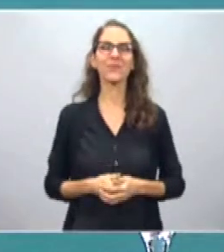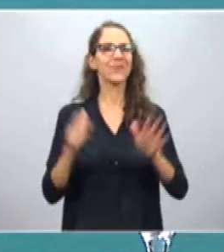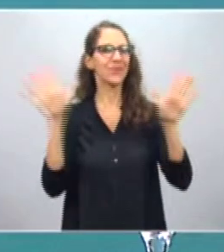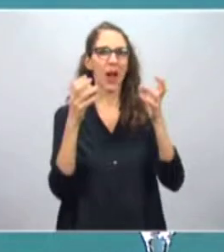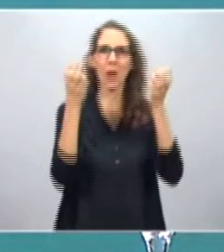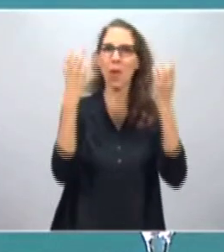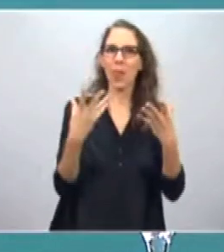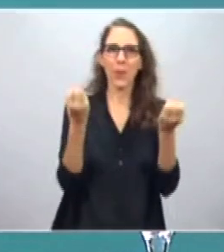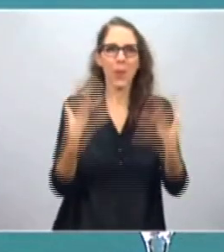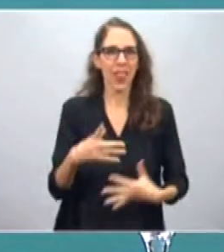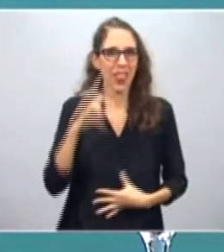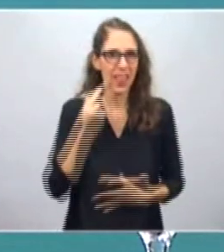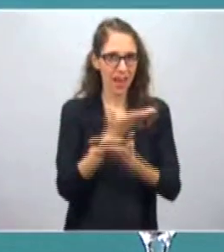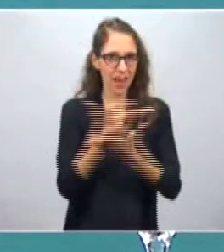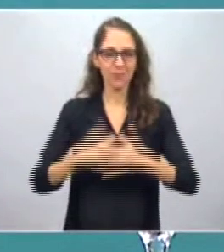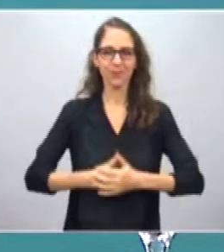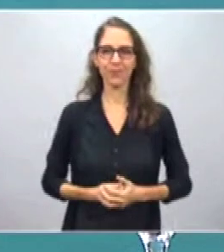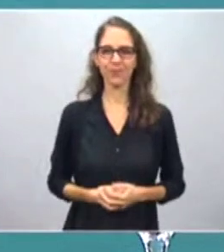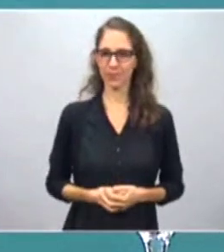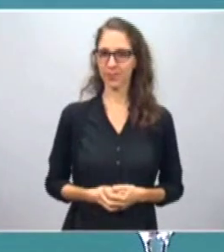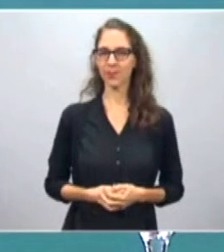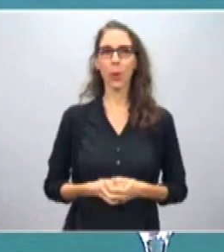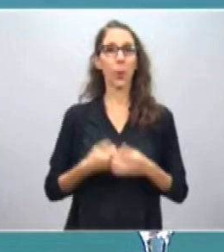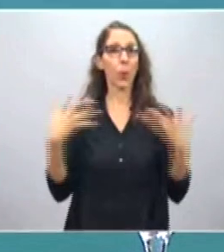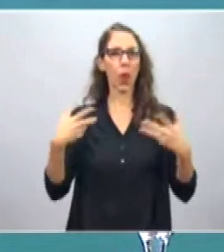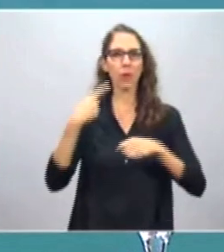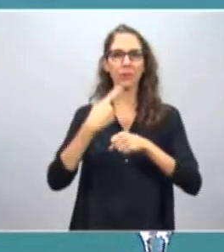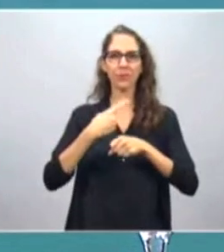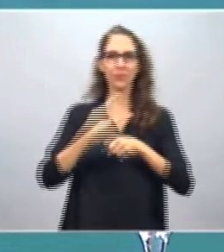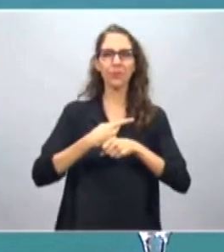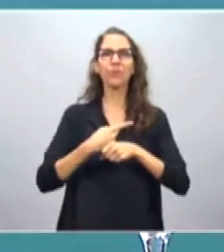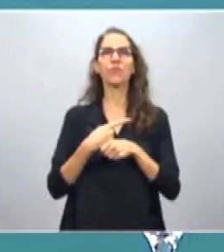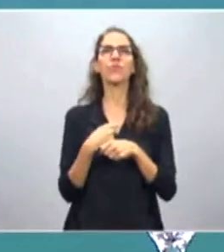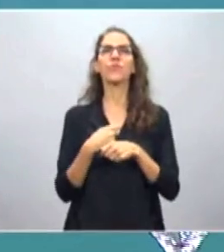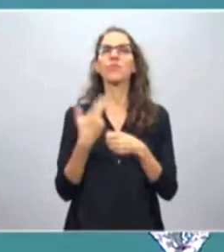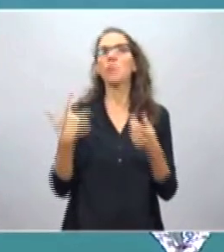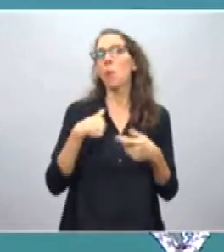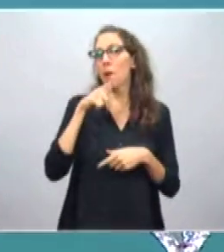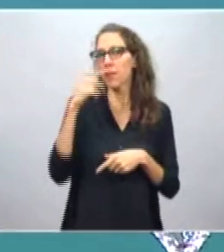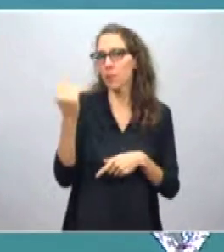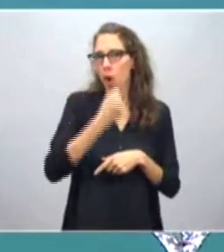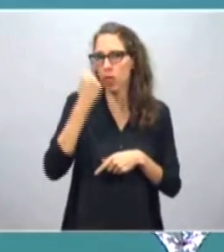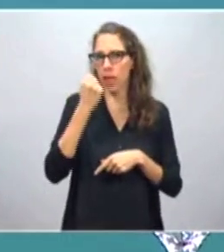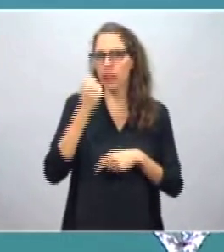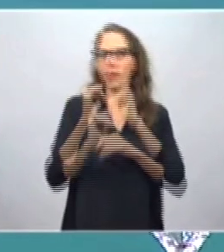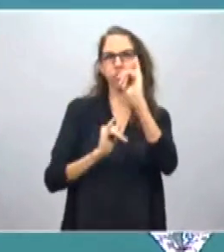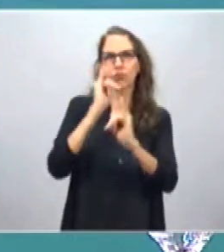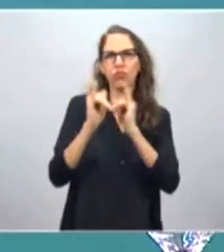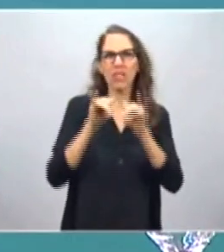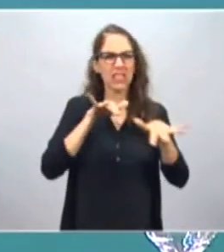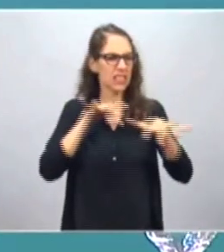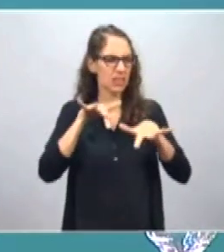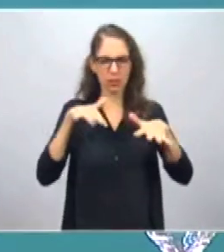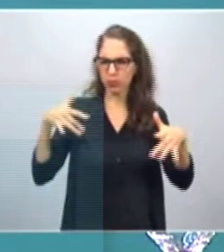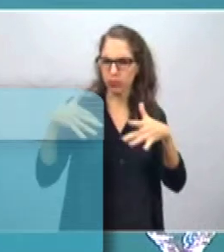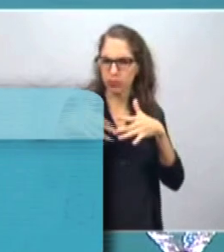del Ministerio de Desarrollo Agrario, Javier Rodríguez. En primer lugar, creo que vale la pena poner un poco en contexto lo que se